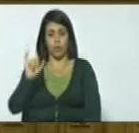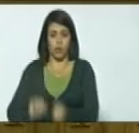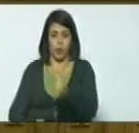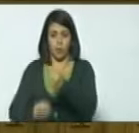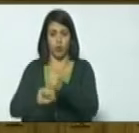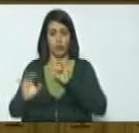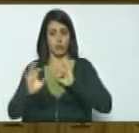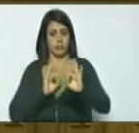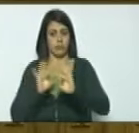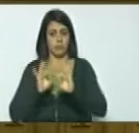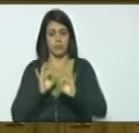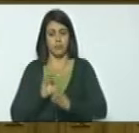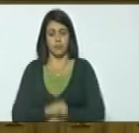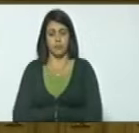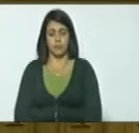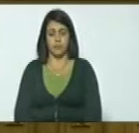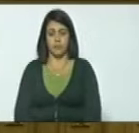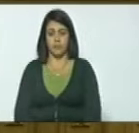asistente logístico.